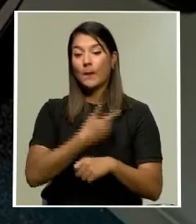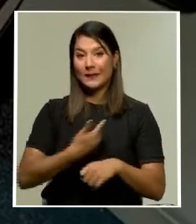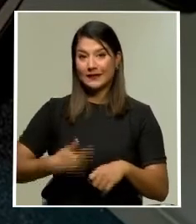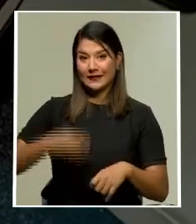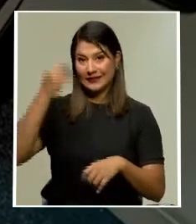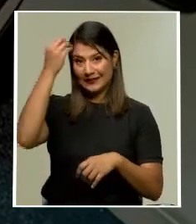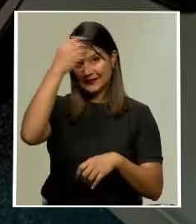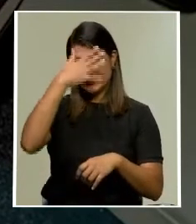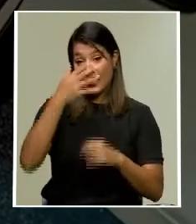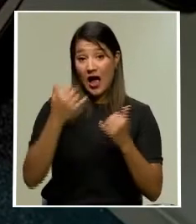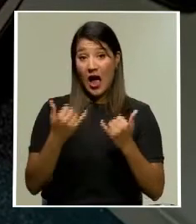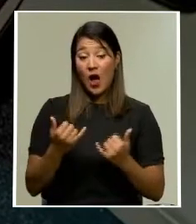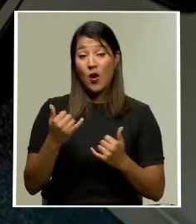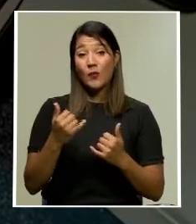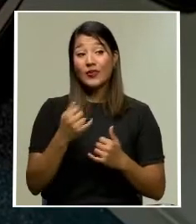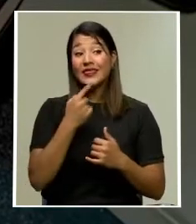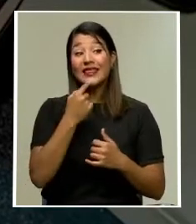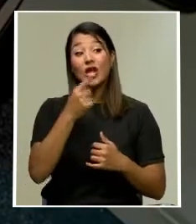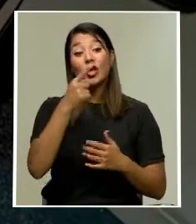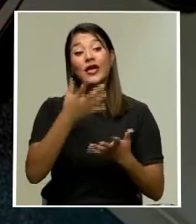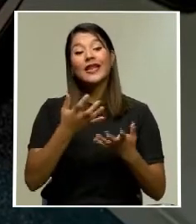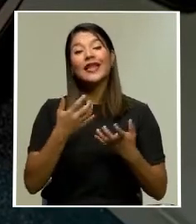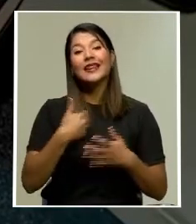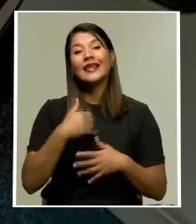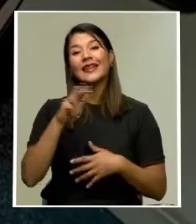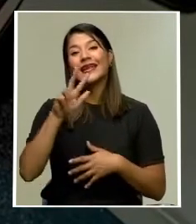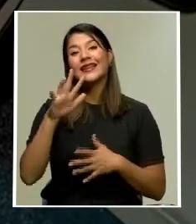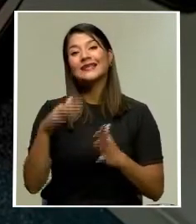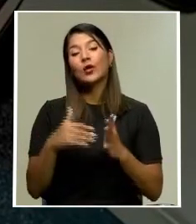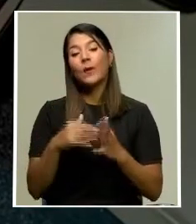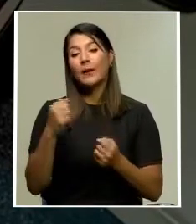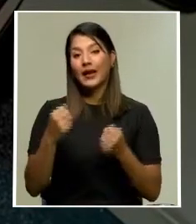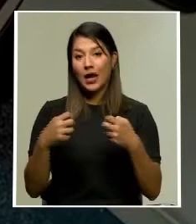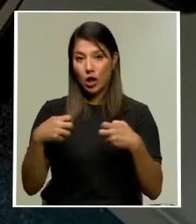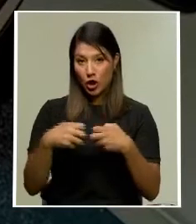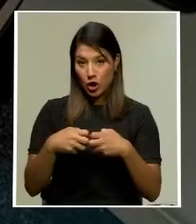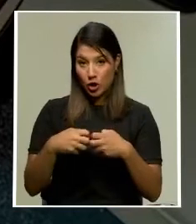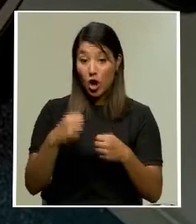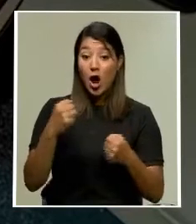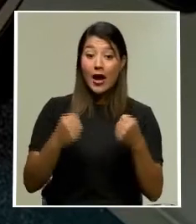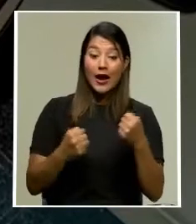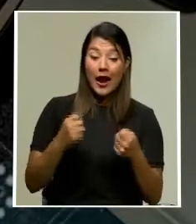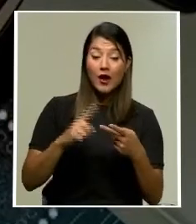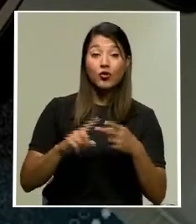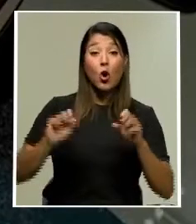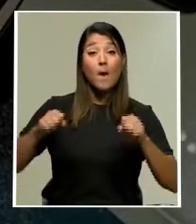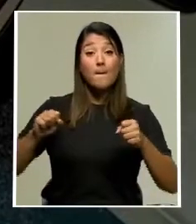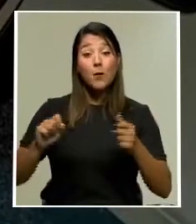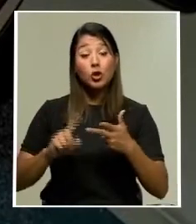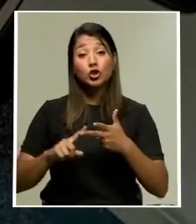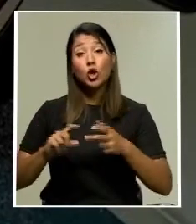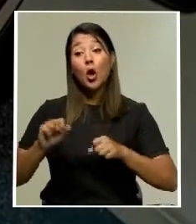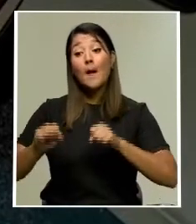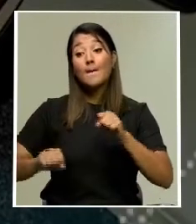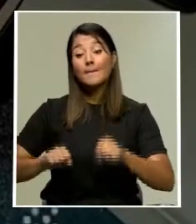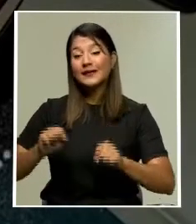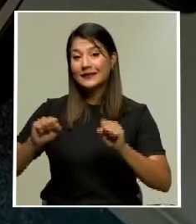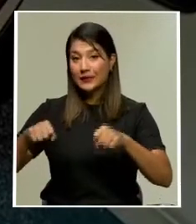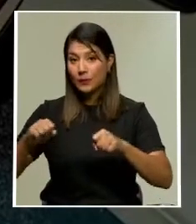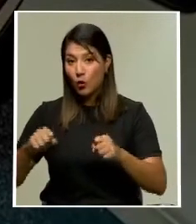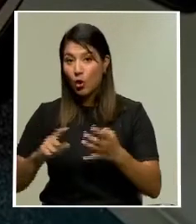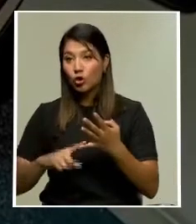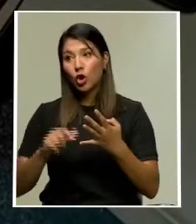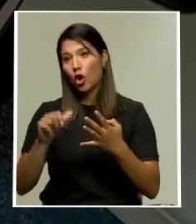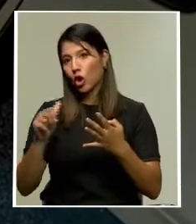con una flotilla de 35,000 unidades eléctricas. Estas cifras incluyen carros, motos, bicimotos y equipo especial como carros de golf. Pero si